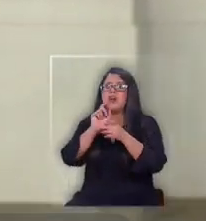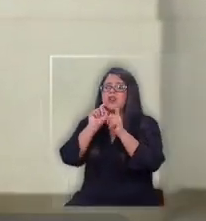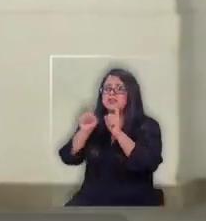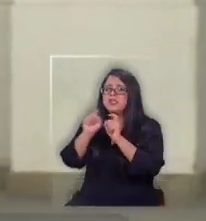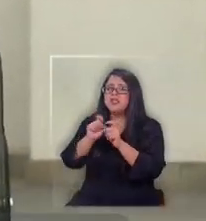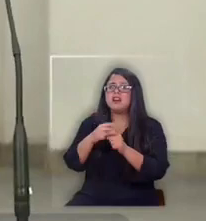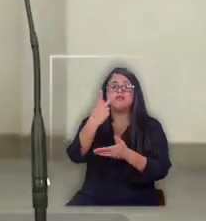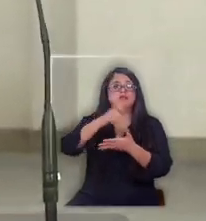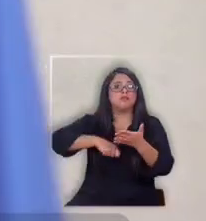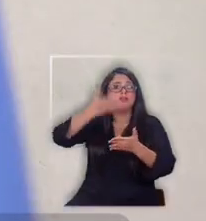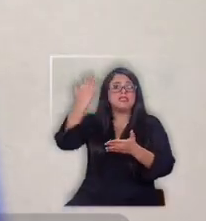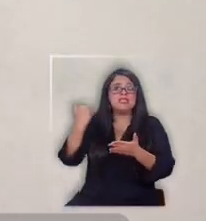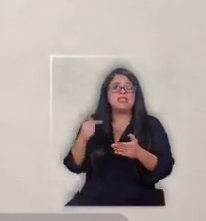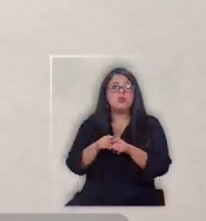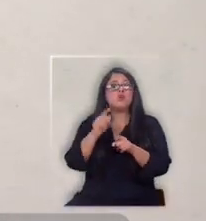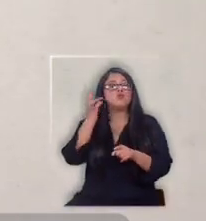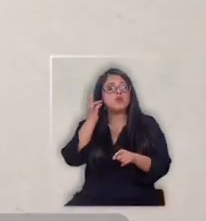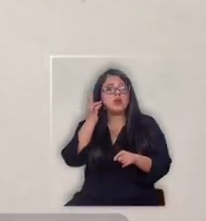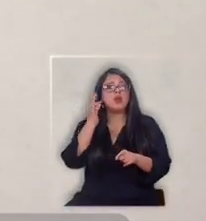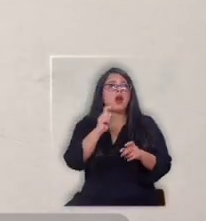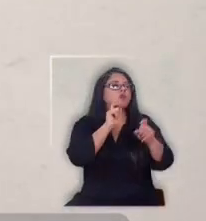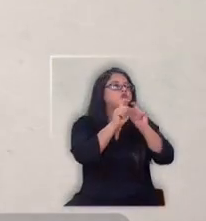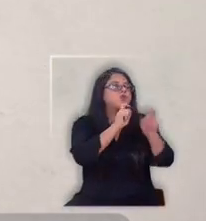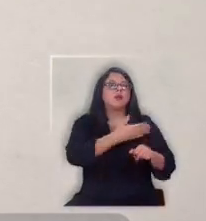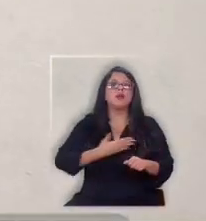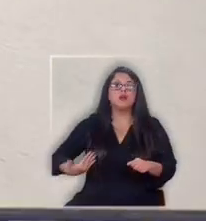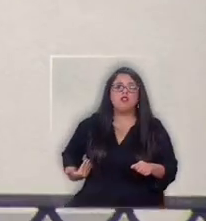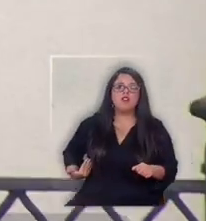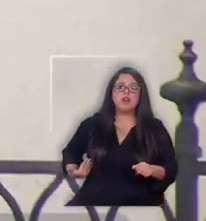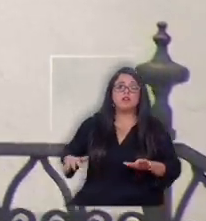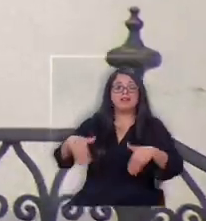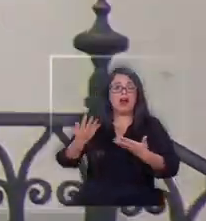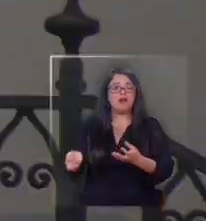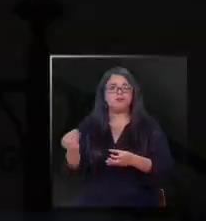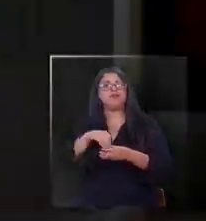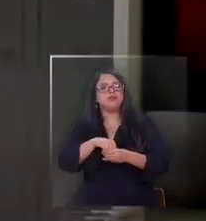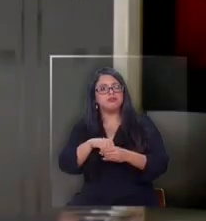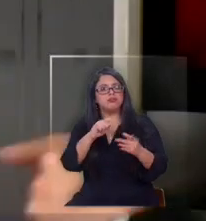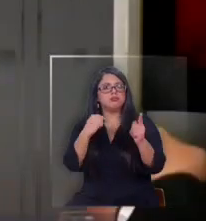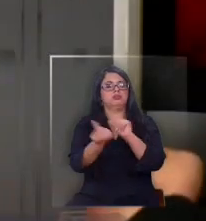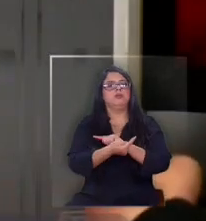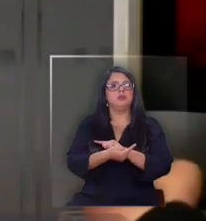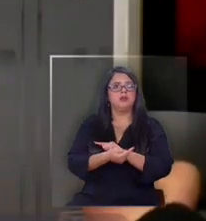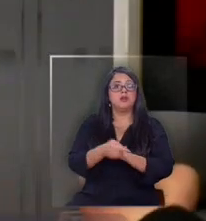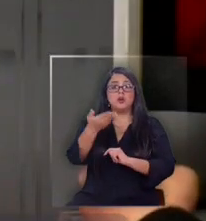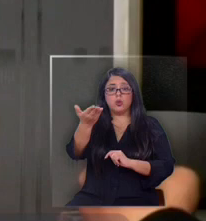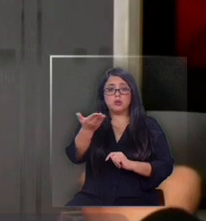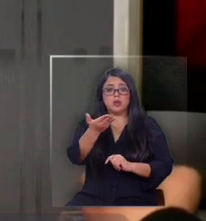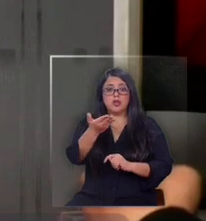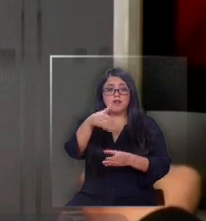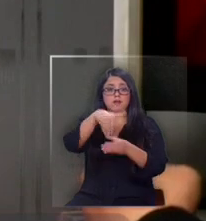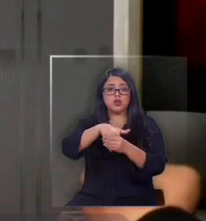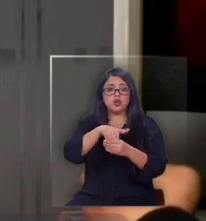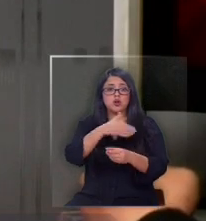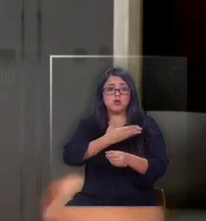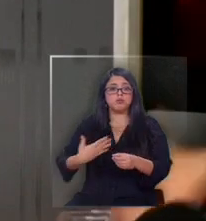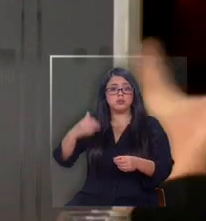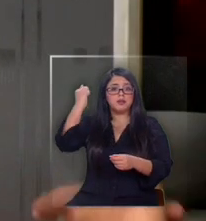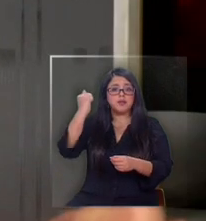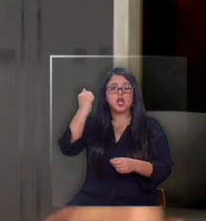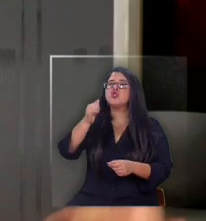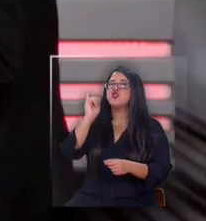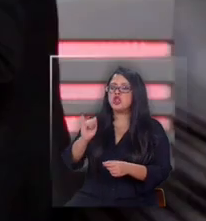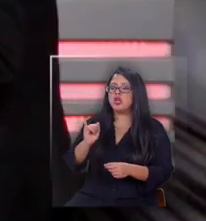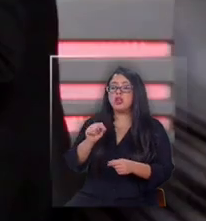hace casi dos meses, donde Santelices critica al gobierno del que ahora es parte. ¿Usted votó por Piñera? Voté por Piñera. ¿Y